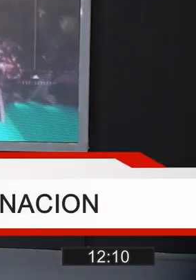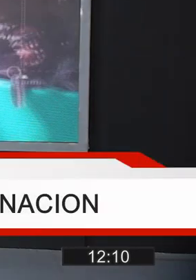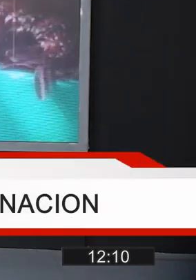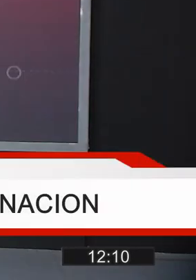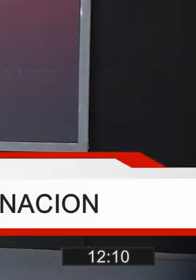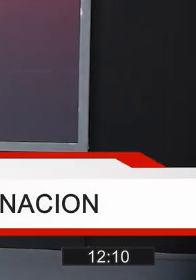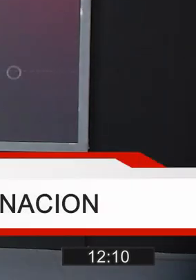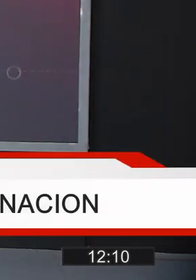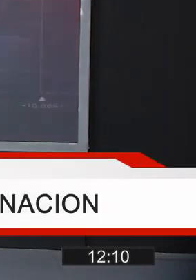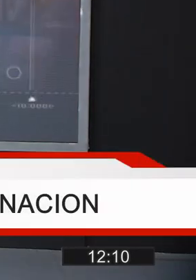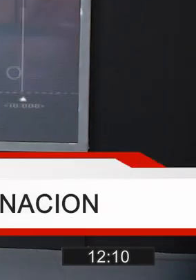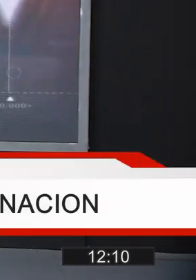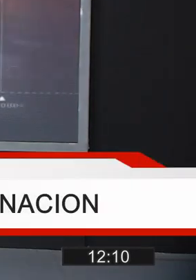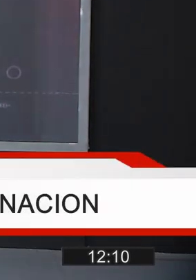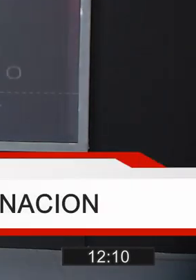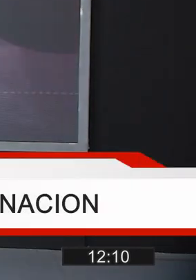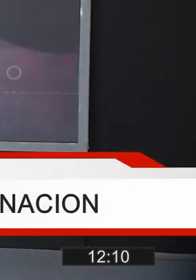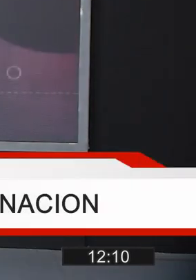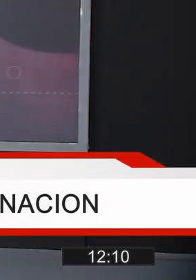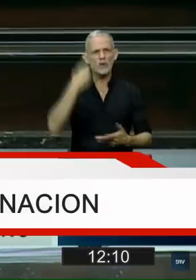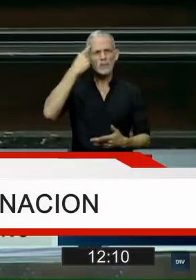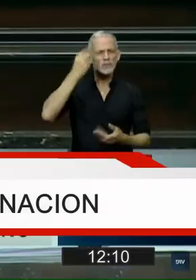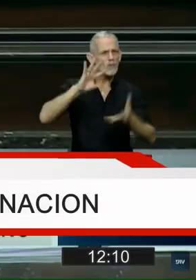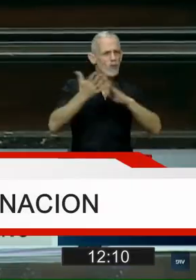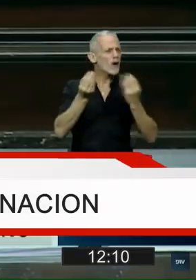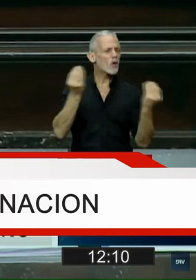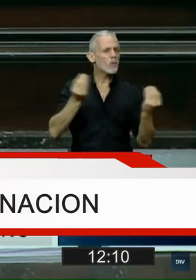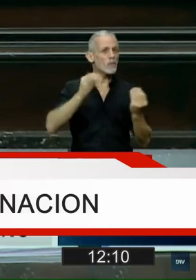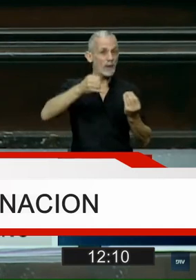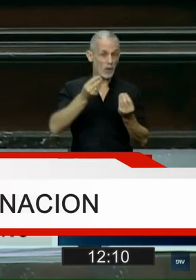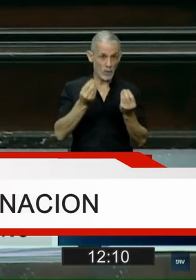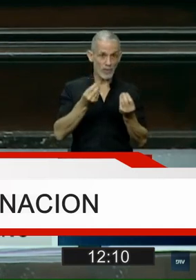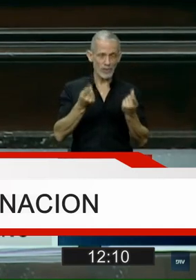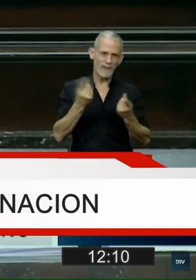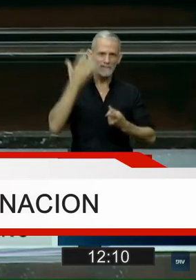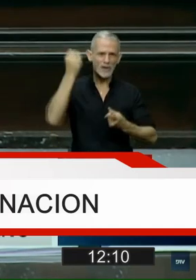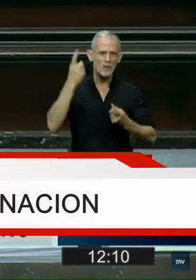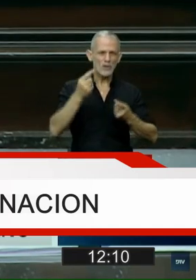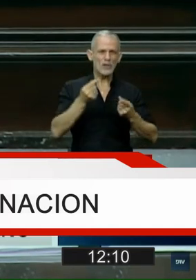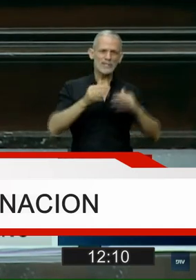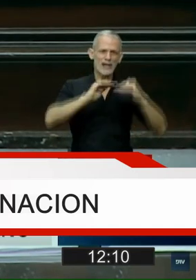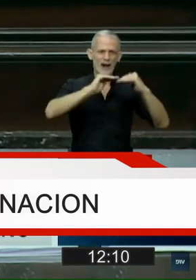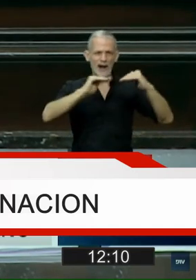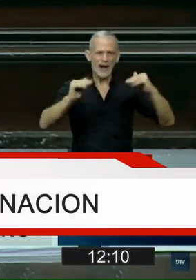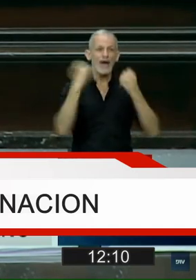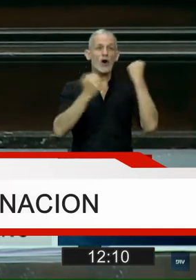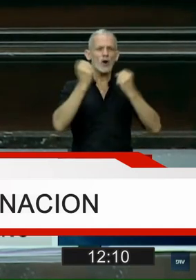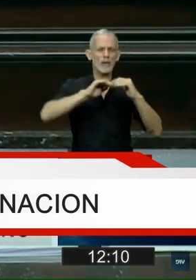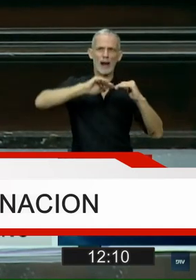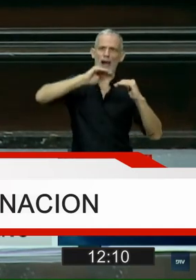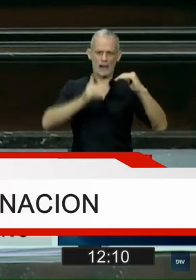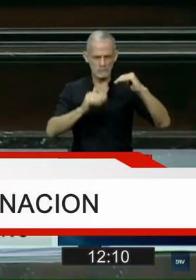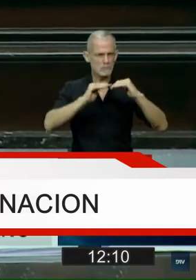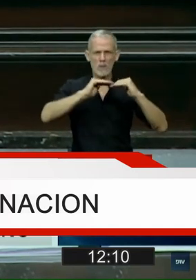estabilidad macroeconómica. La mejor forma de conseguir la estabilización de la economía, de